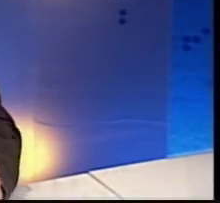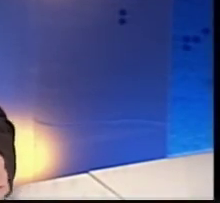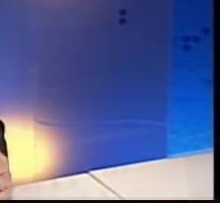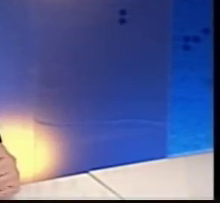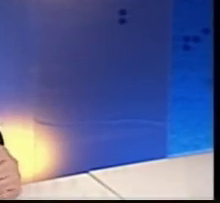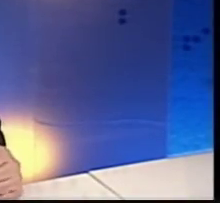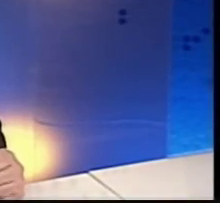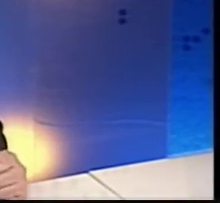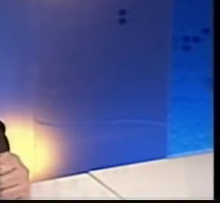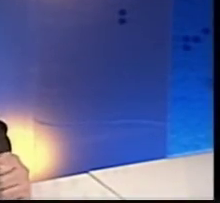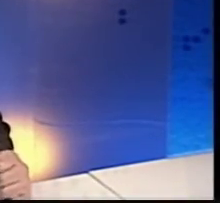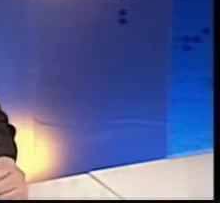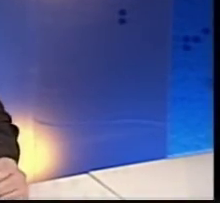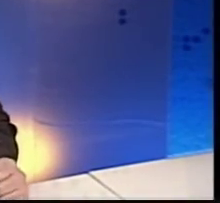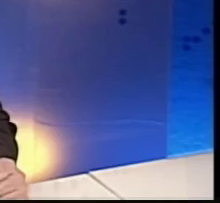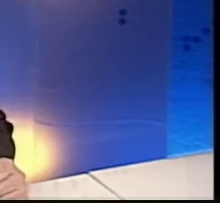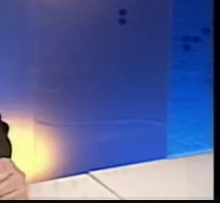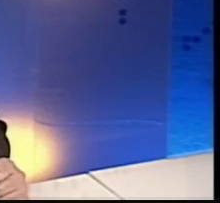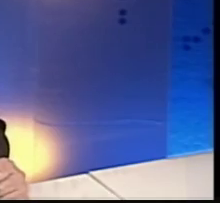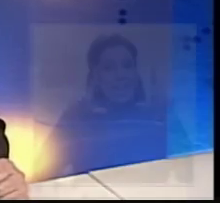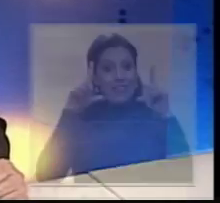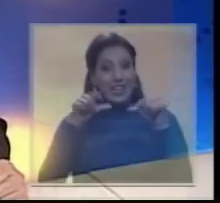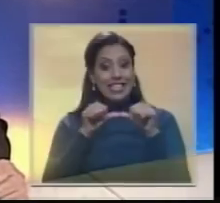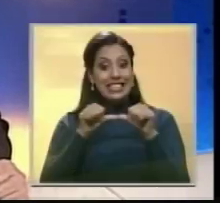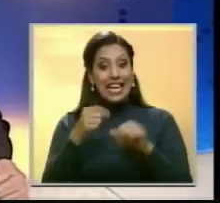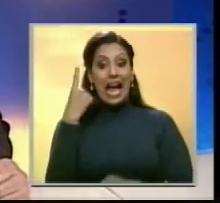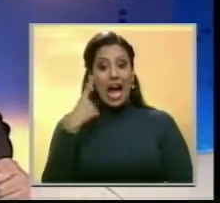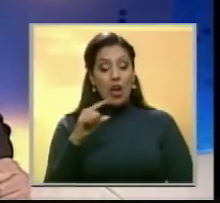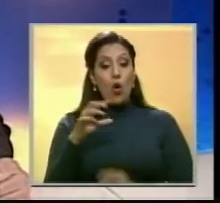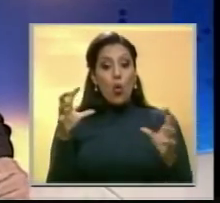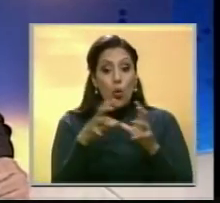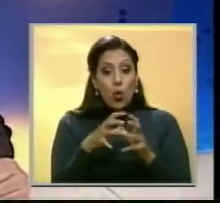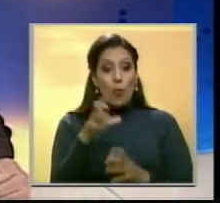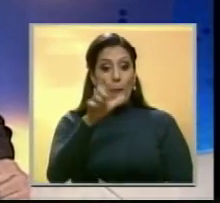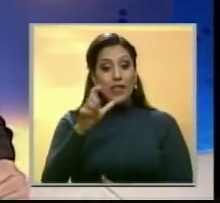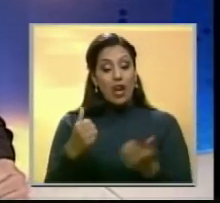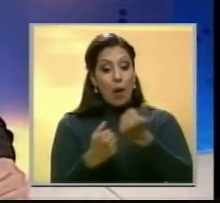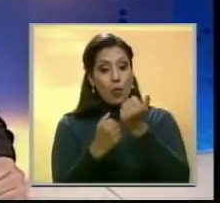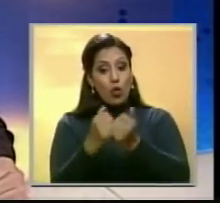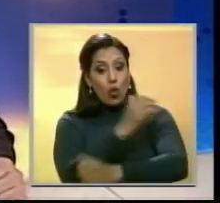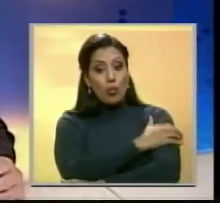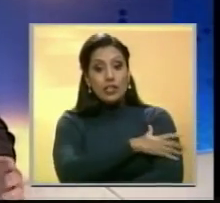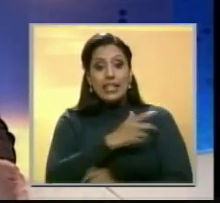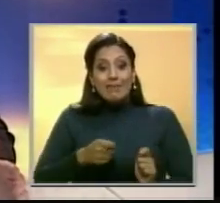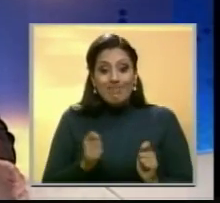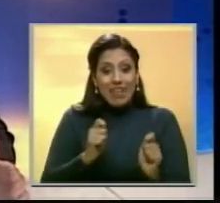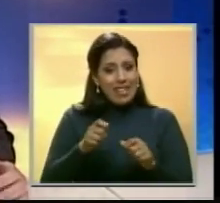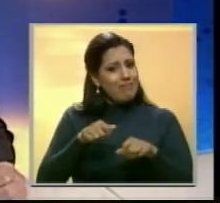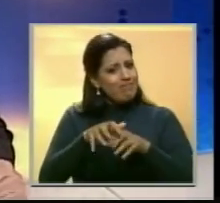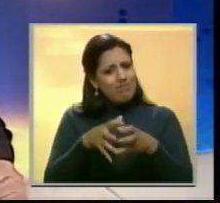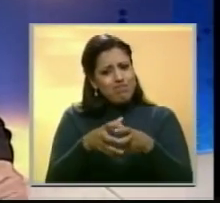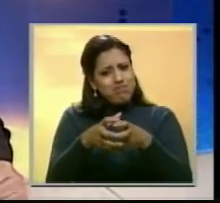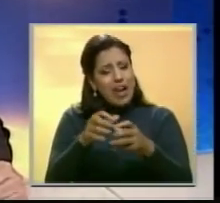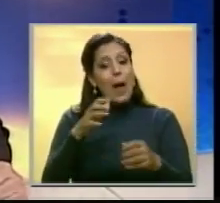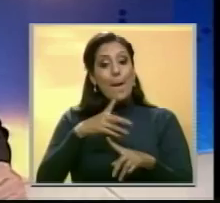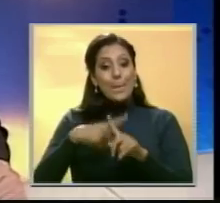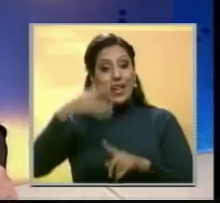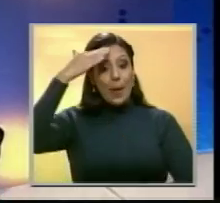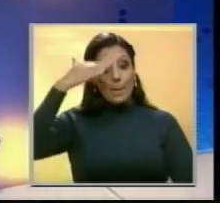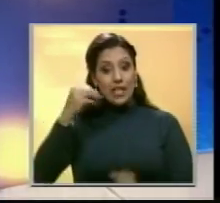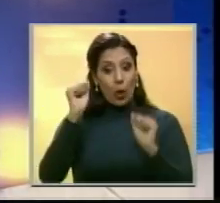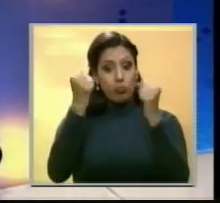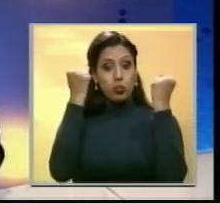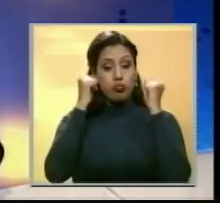Amigos, vamos con más información. En la Avenida Libertador continúa un grupo de simpatizantes de la oposición tratando de marchar, pero efectivos de la Guardia